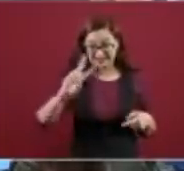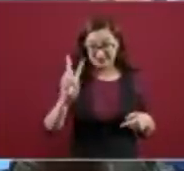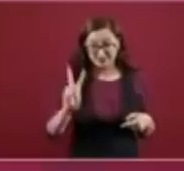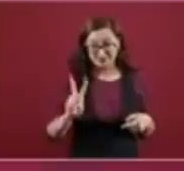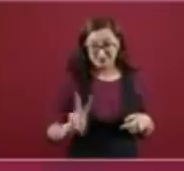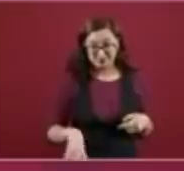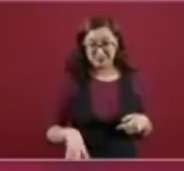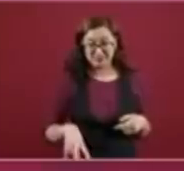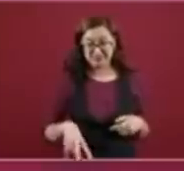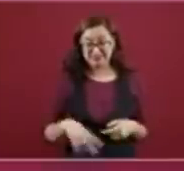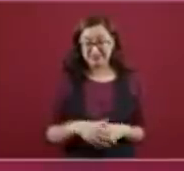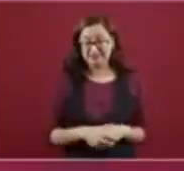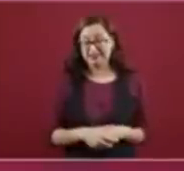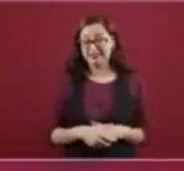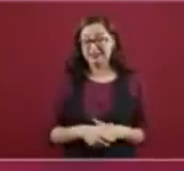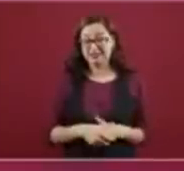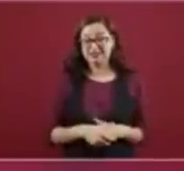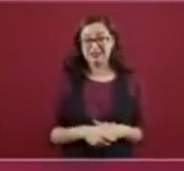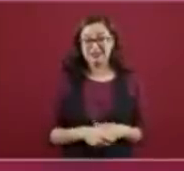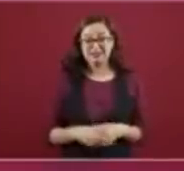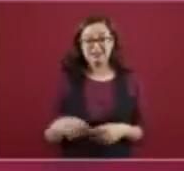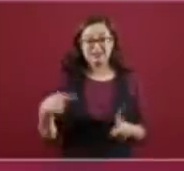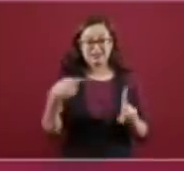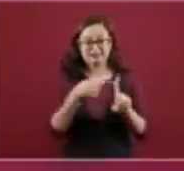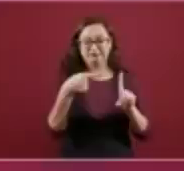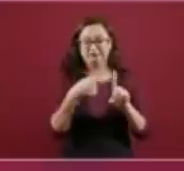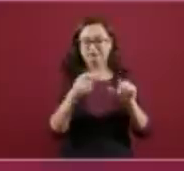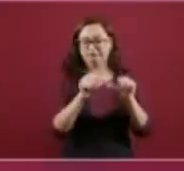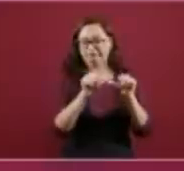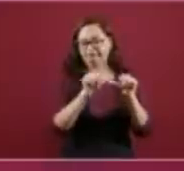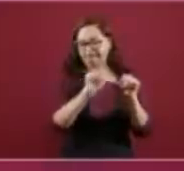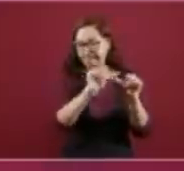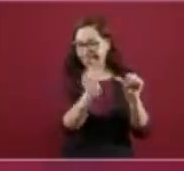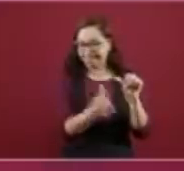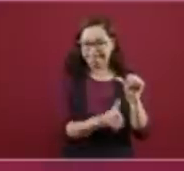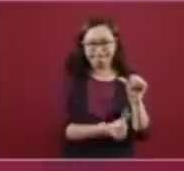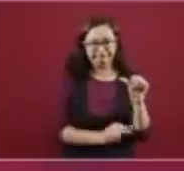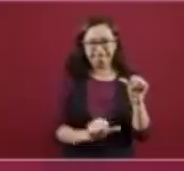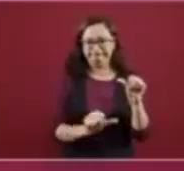es un gran artista.